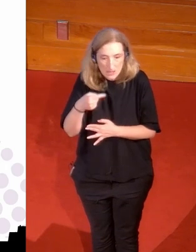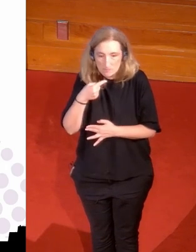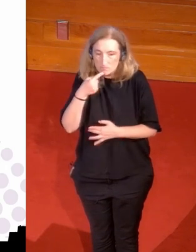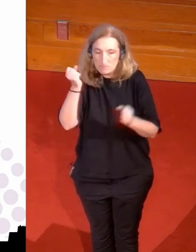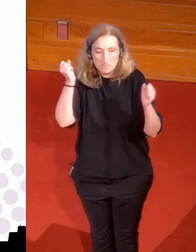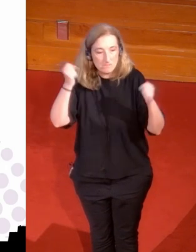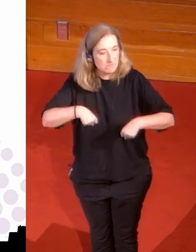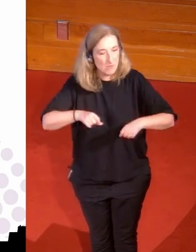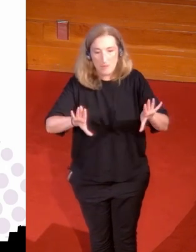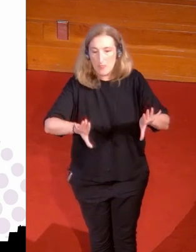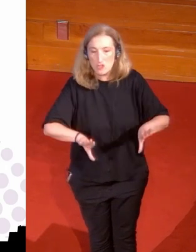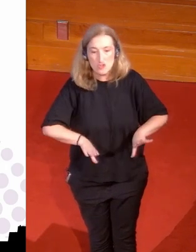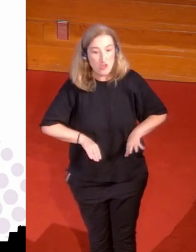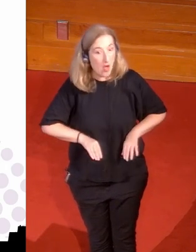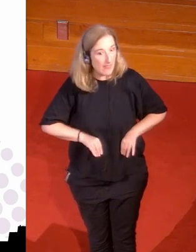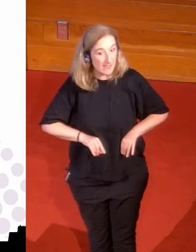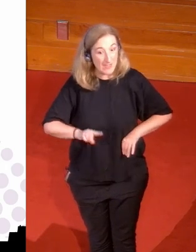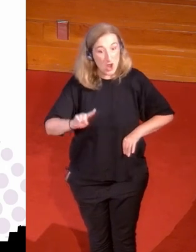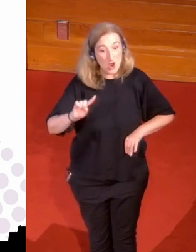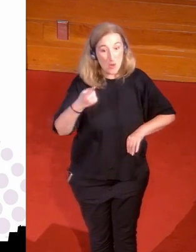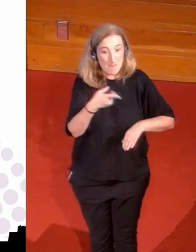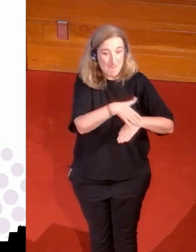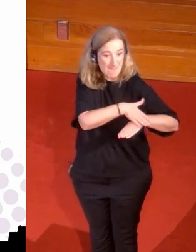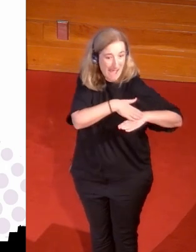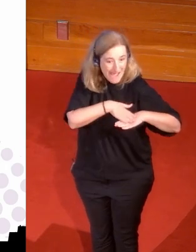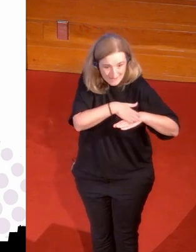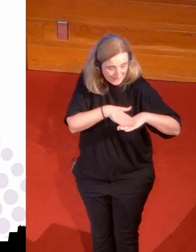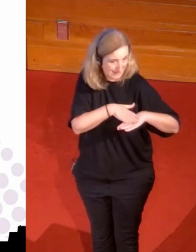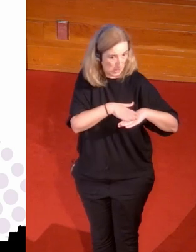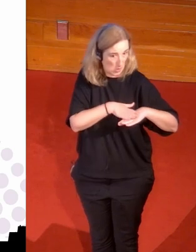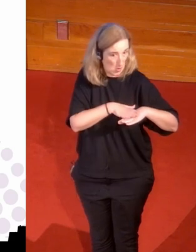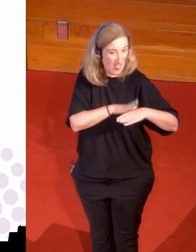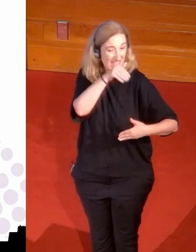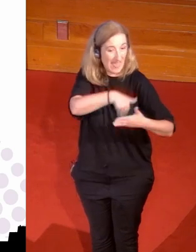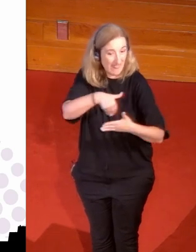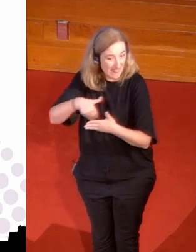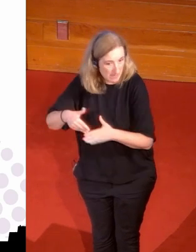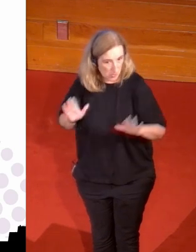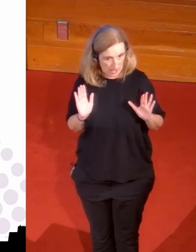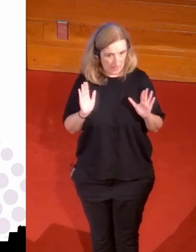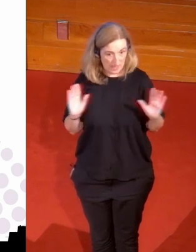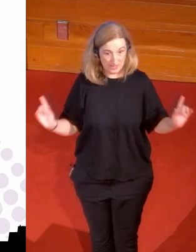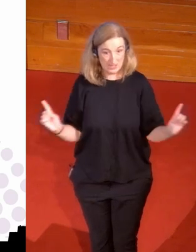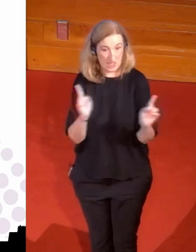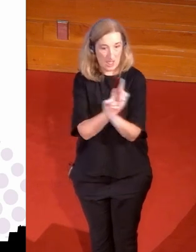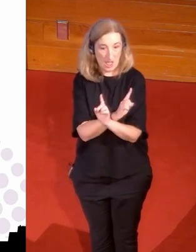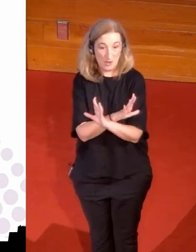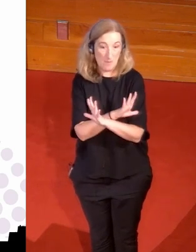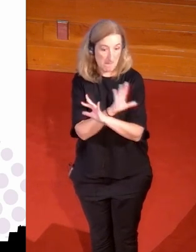no aceptara el principio fundamental y principal de la Democracia que es la alternancia